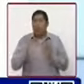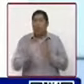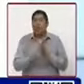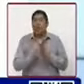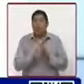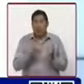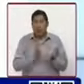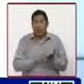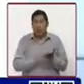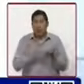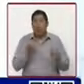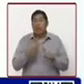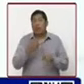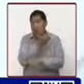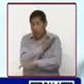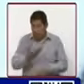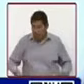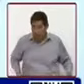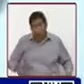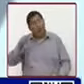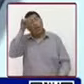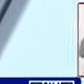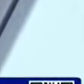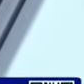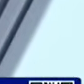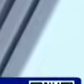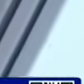leyes promulgadas por la expresidenta Áñez.